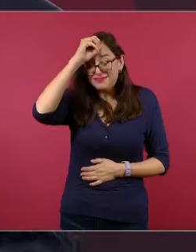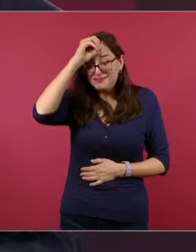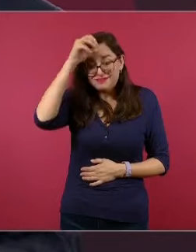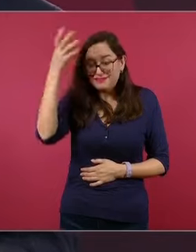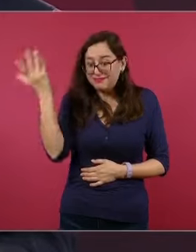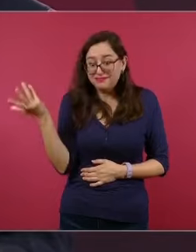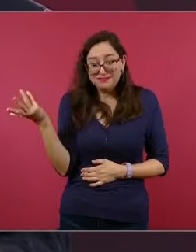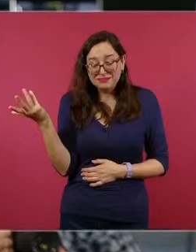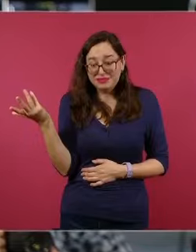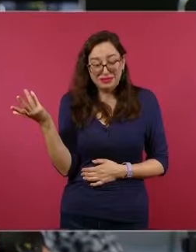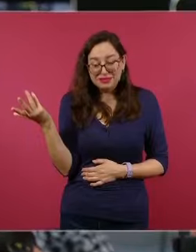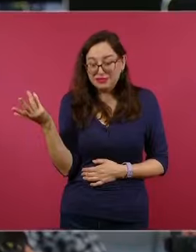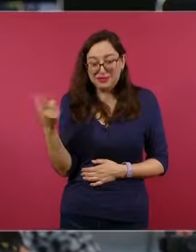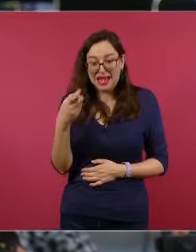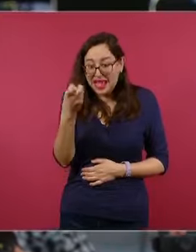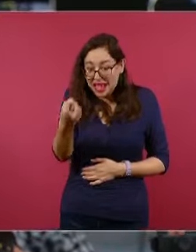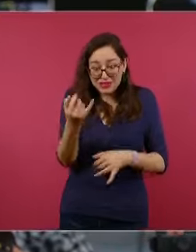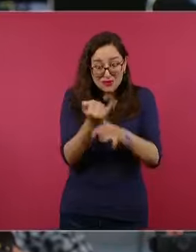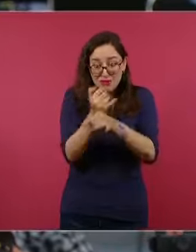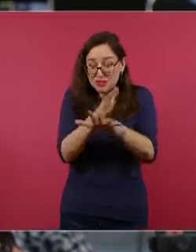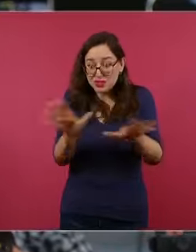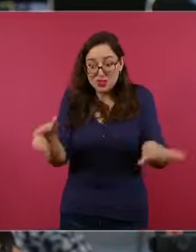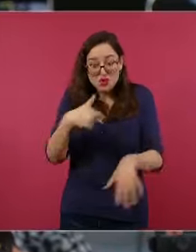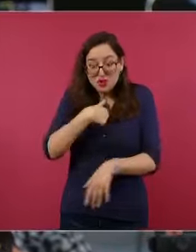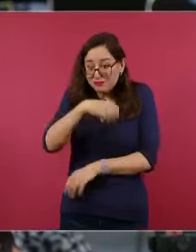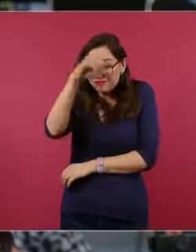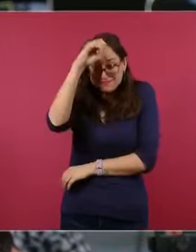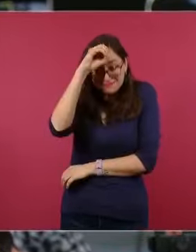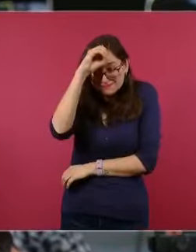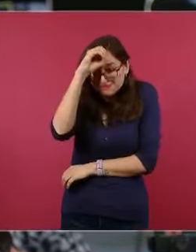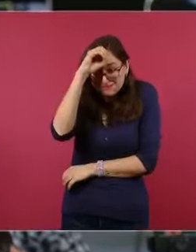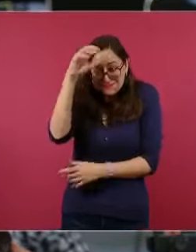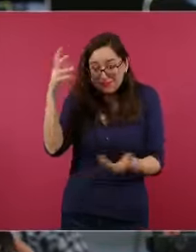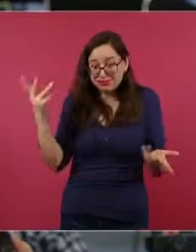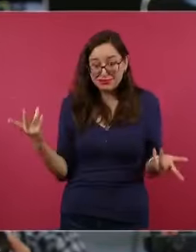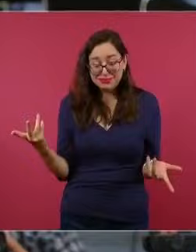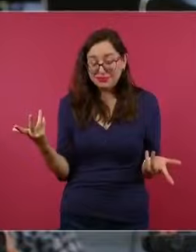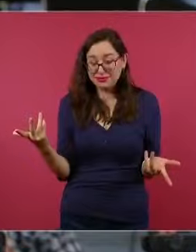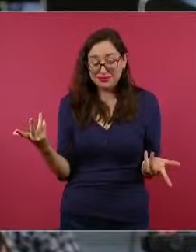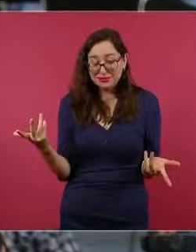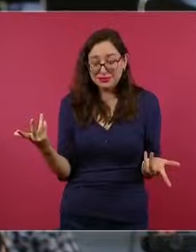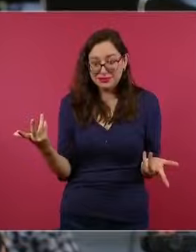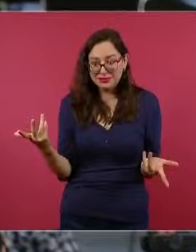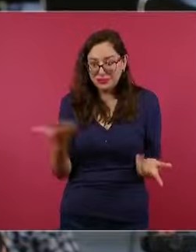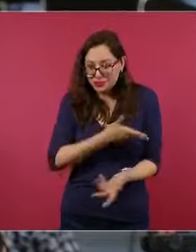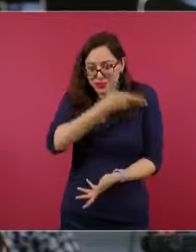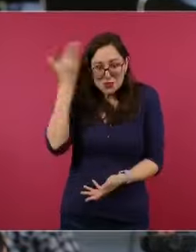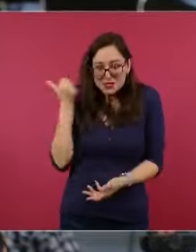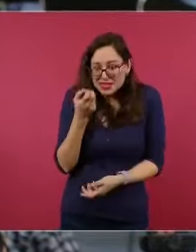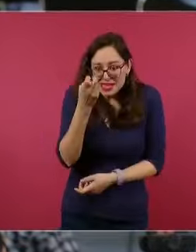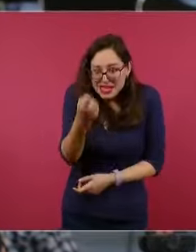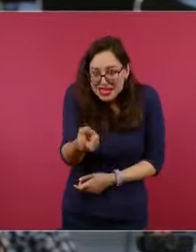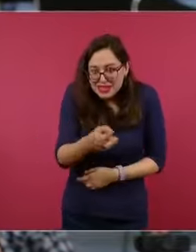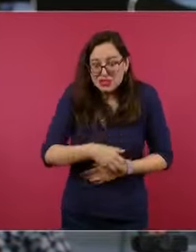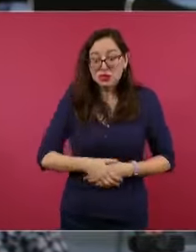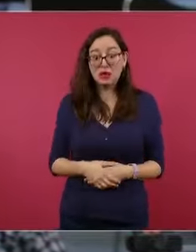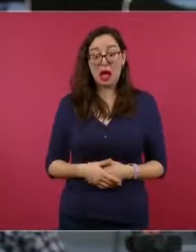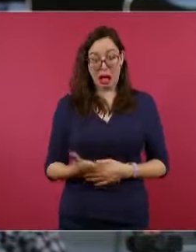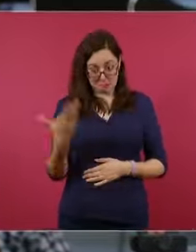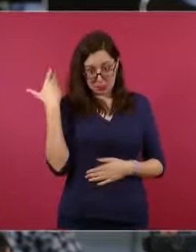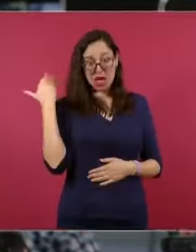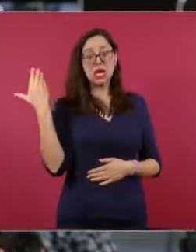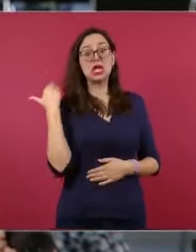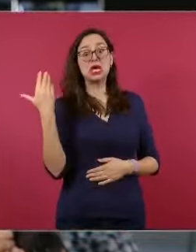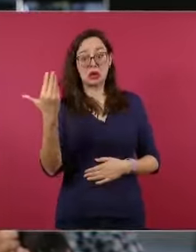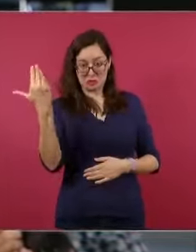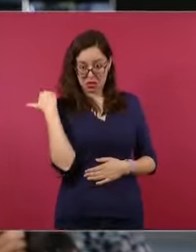la lo va a investigar eso sí Ay por favor porque mandaron una alerta del 30 de abril ahora reciente de un medicamento que